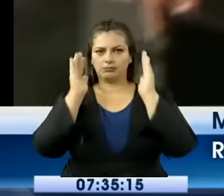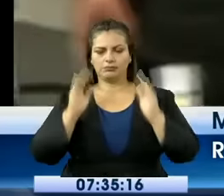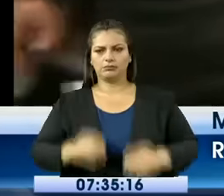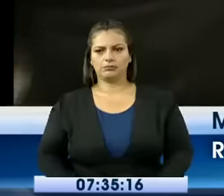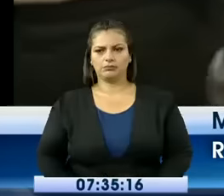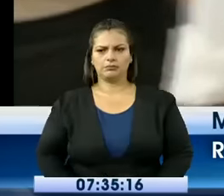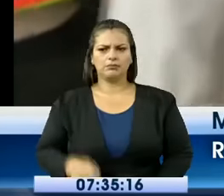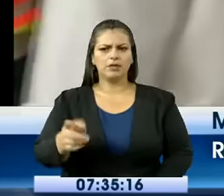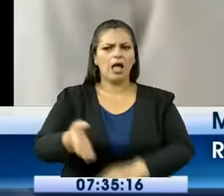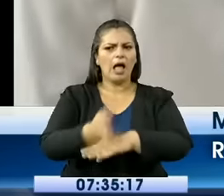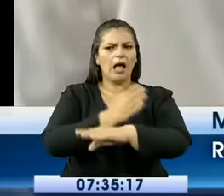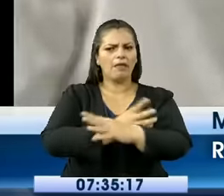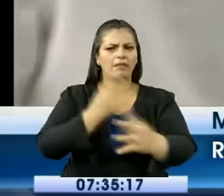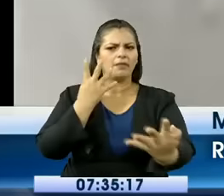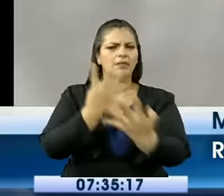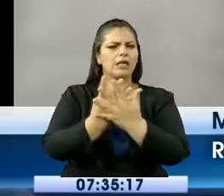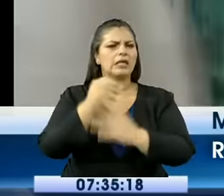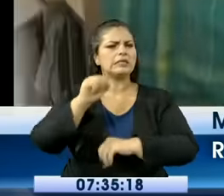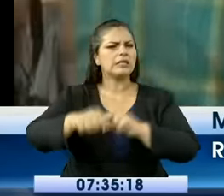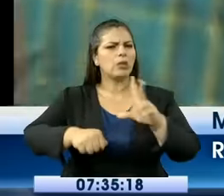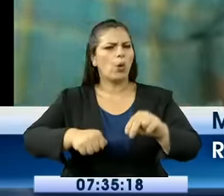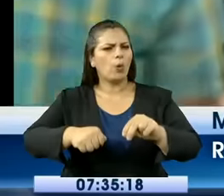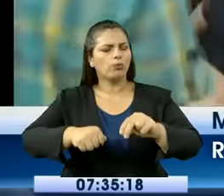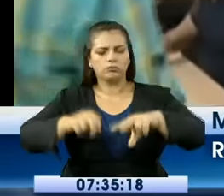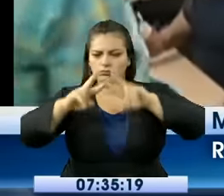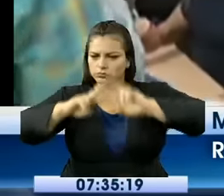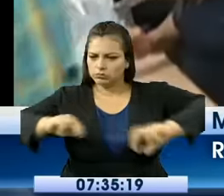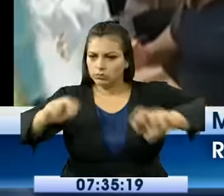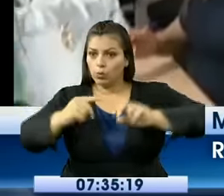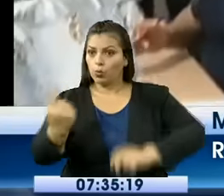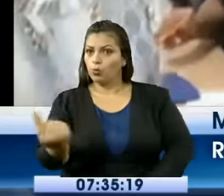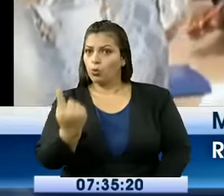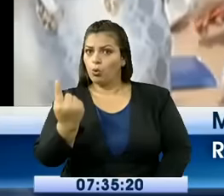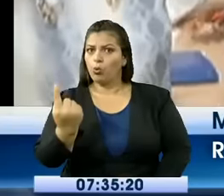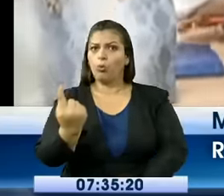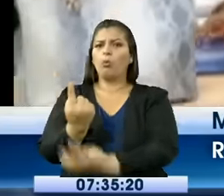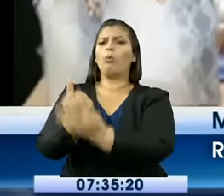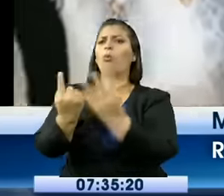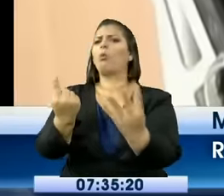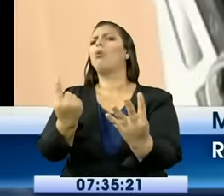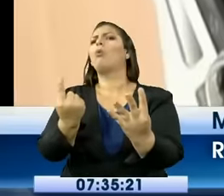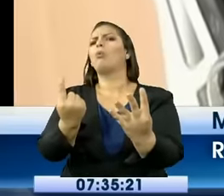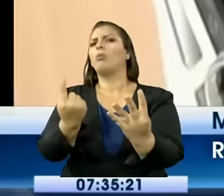joven tiene o no antecedentes y quiénes más estarían involucrados en los hechos